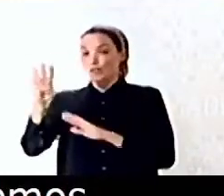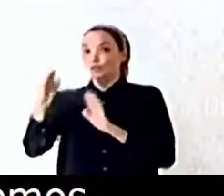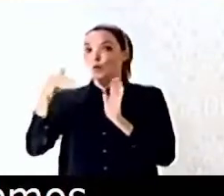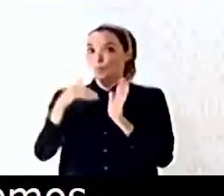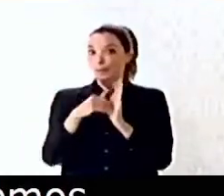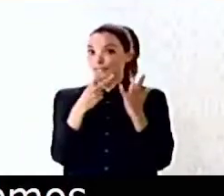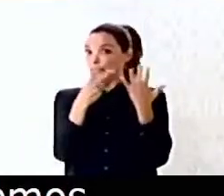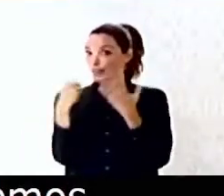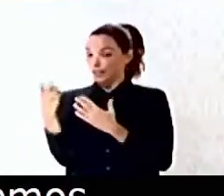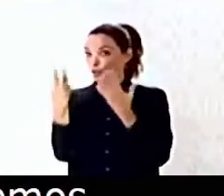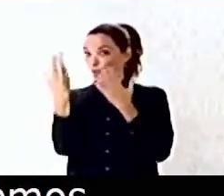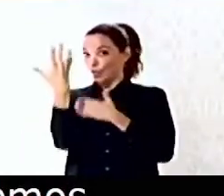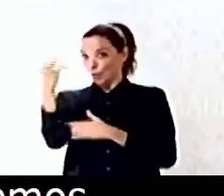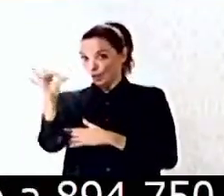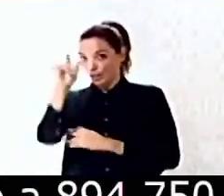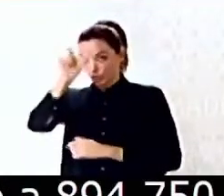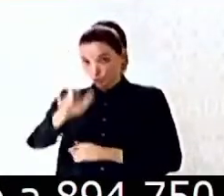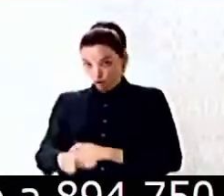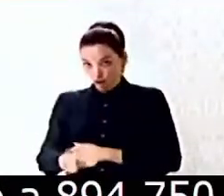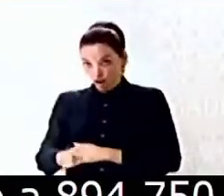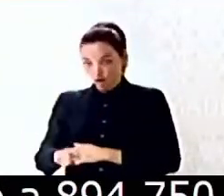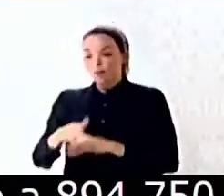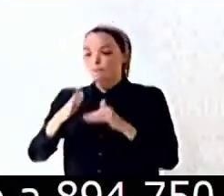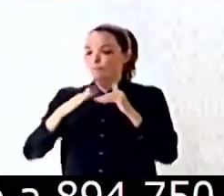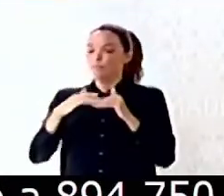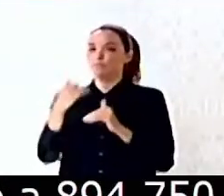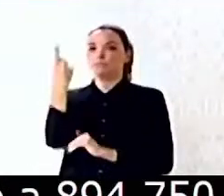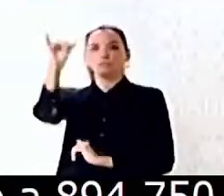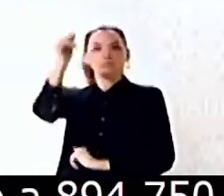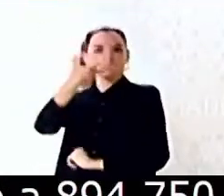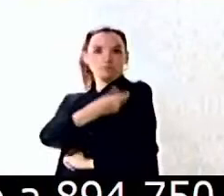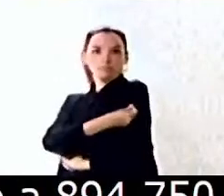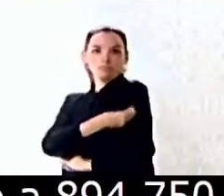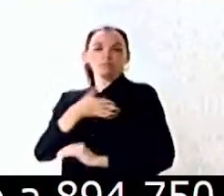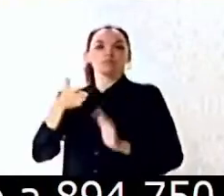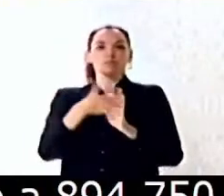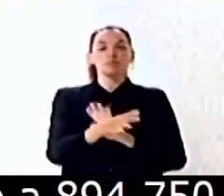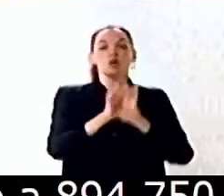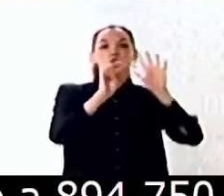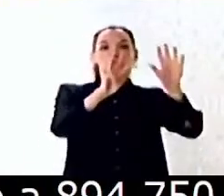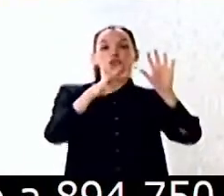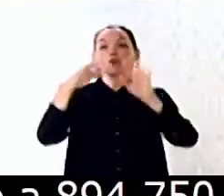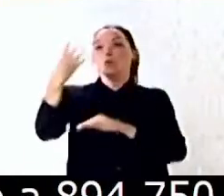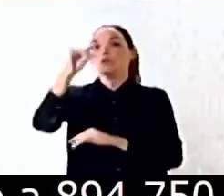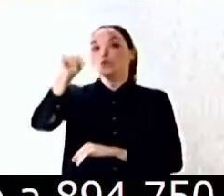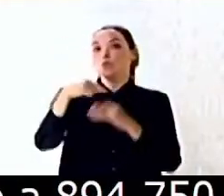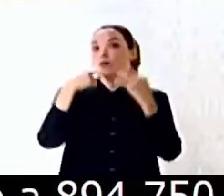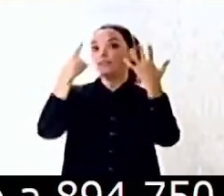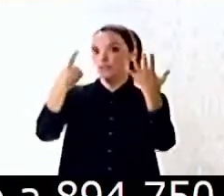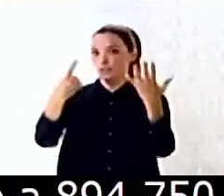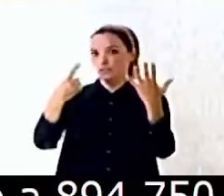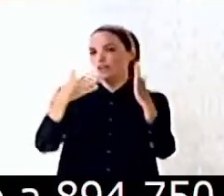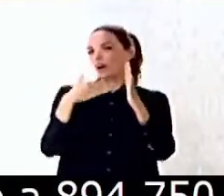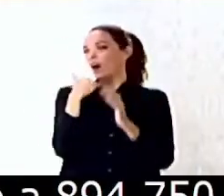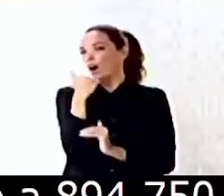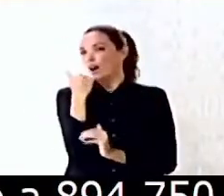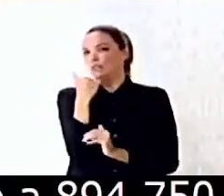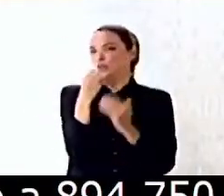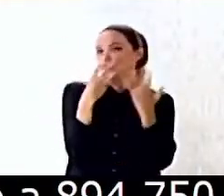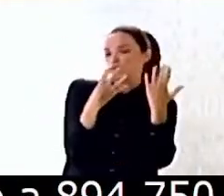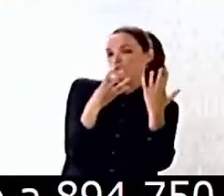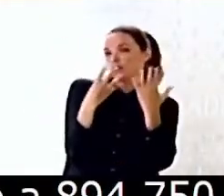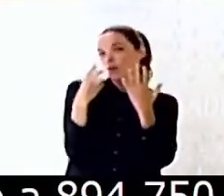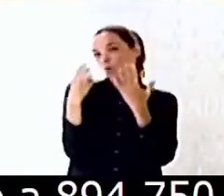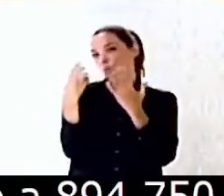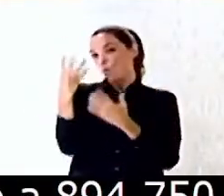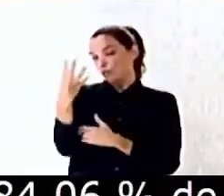894.750 personas con al menos una dosis, lo que supone el 84,06, casi el 84,1%